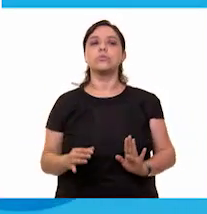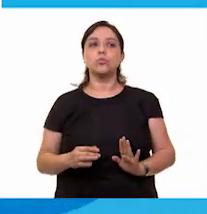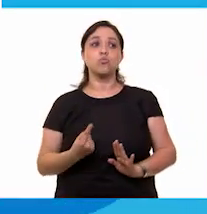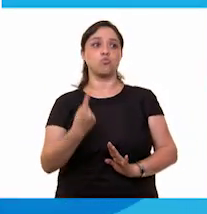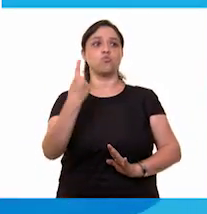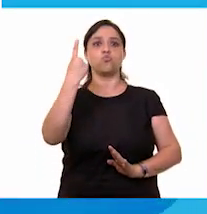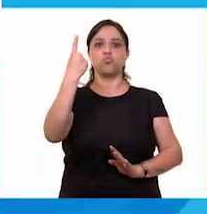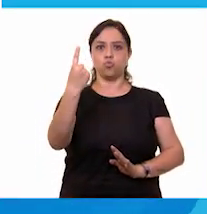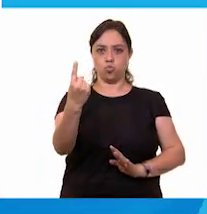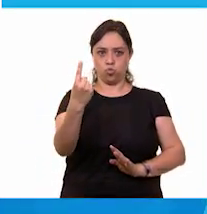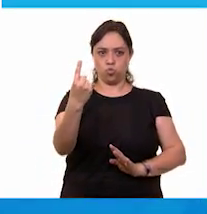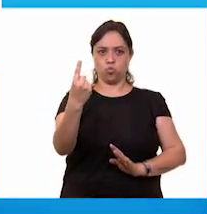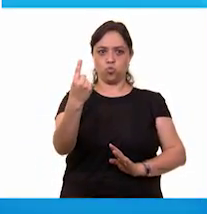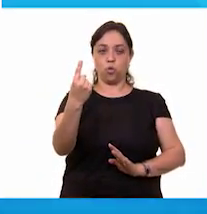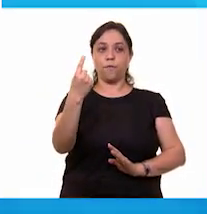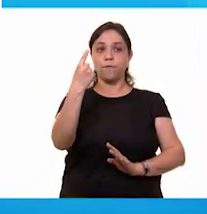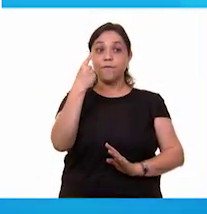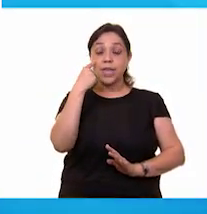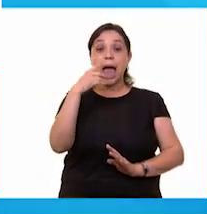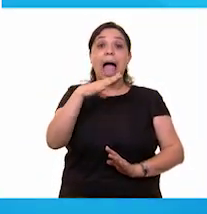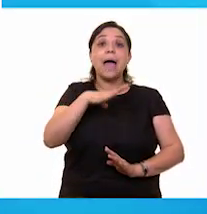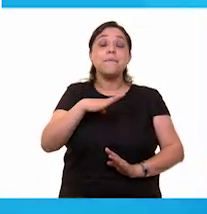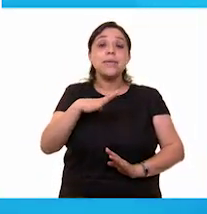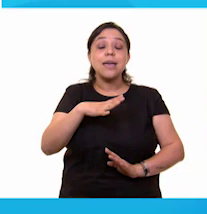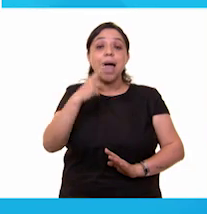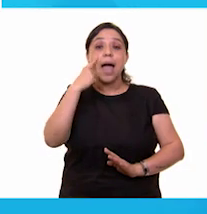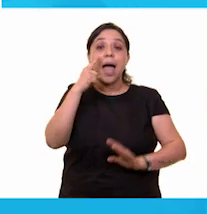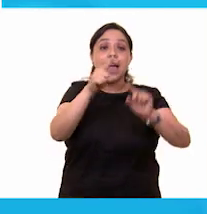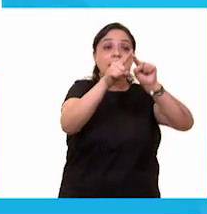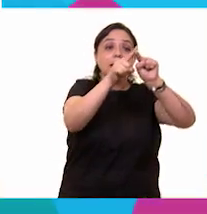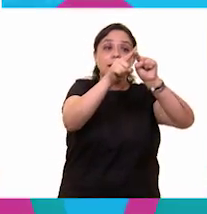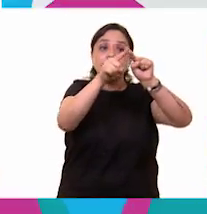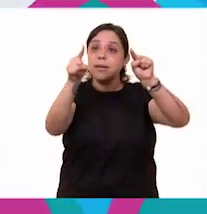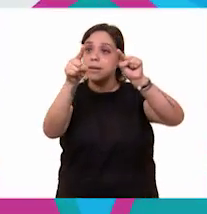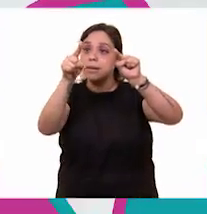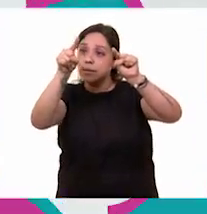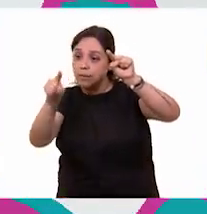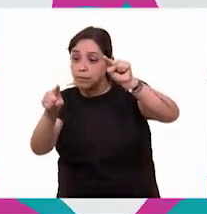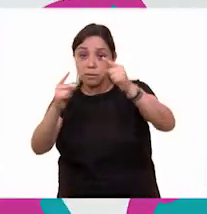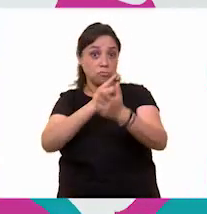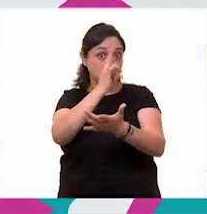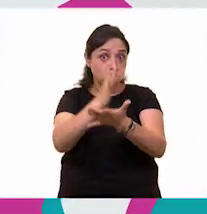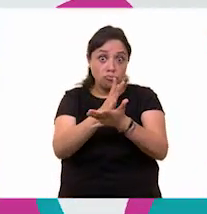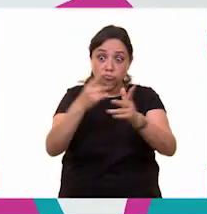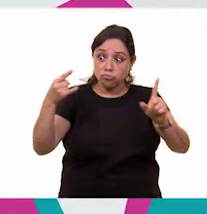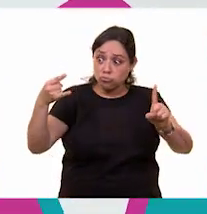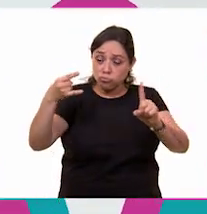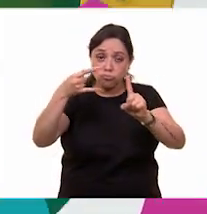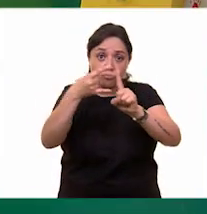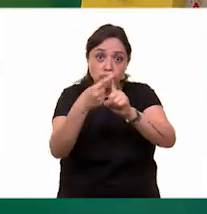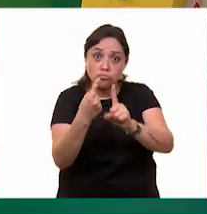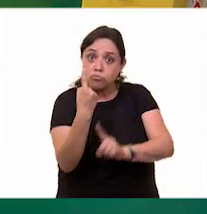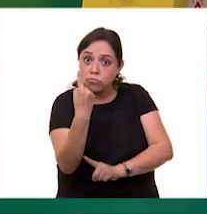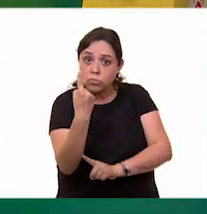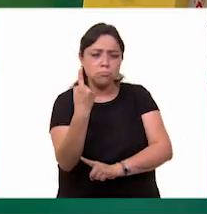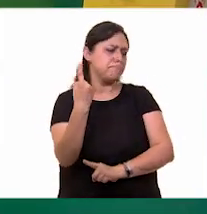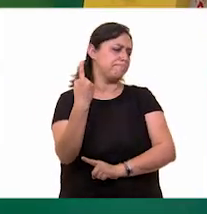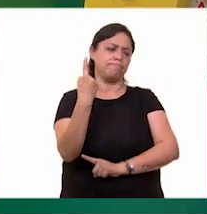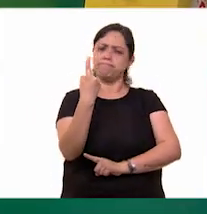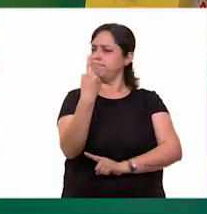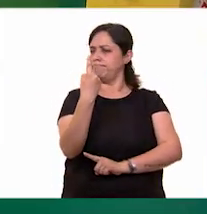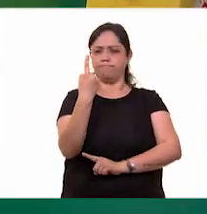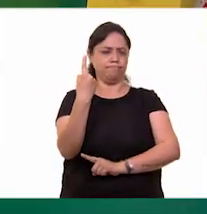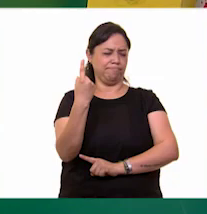uno. Figuras con lados rectos. Recuerda que no nada más existe una figura con lados rectos. Vamos